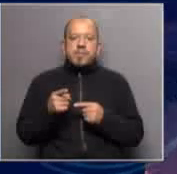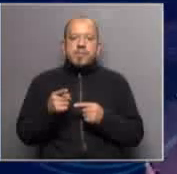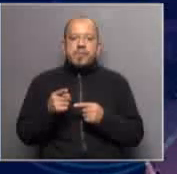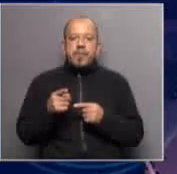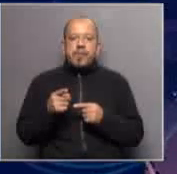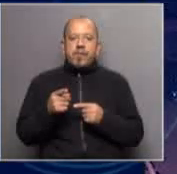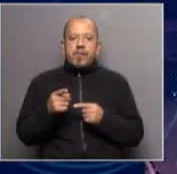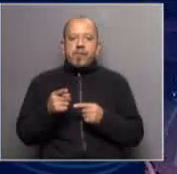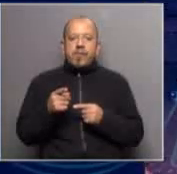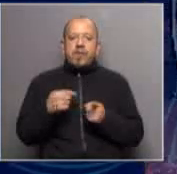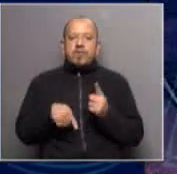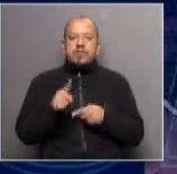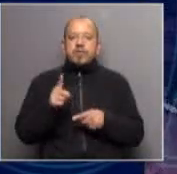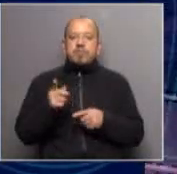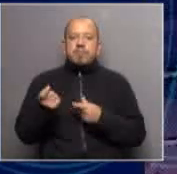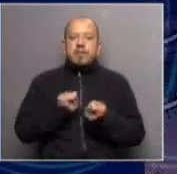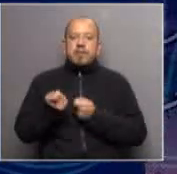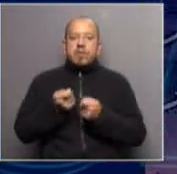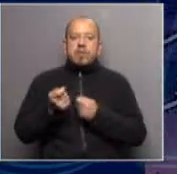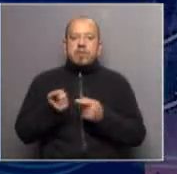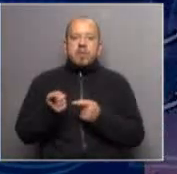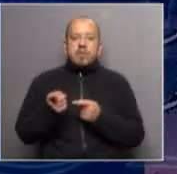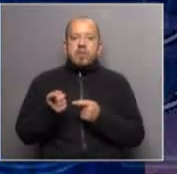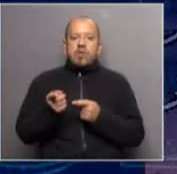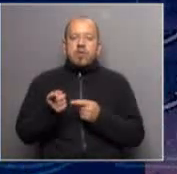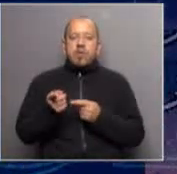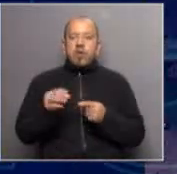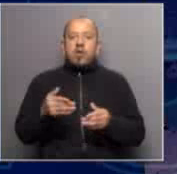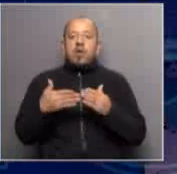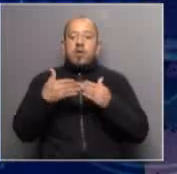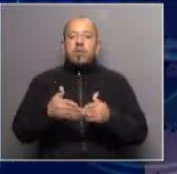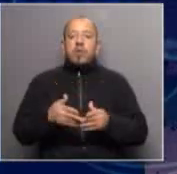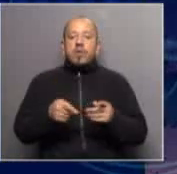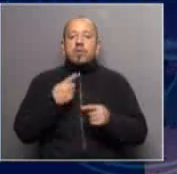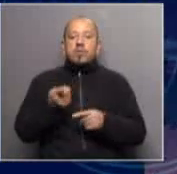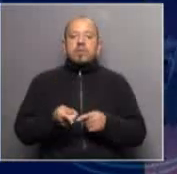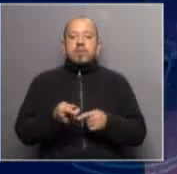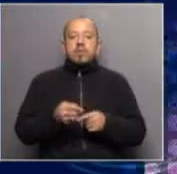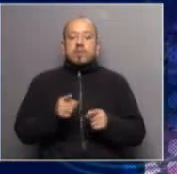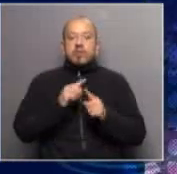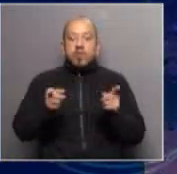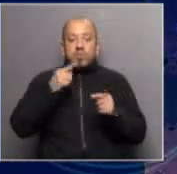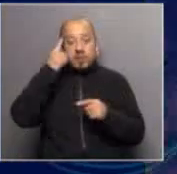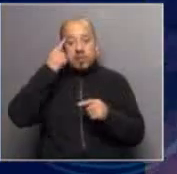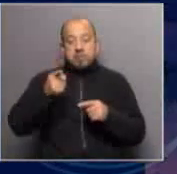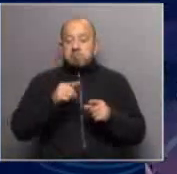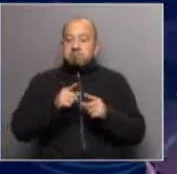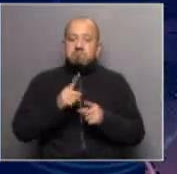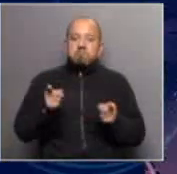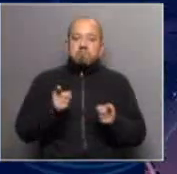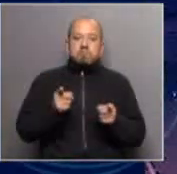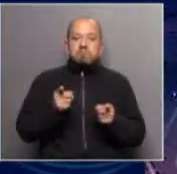eventualmente me prestaron el bote y ahí se me empezó a ocurrir la otra parte de la canción sin pensar en el estribillo. Se me